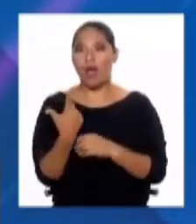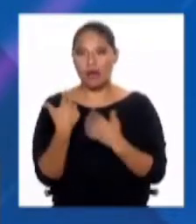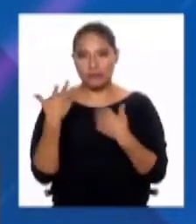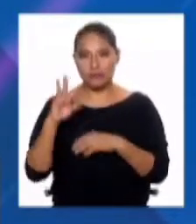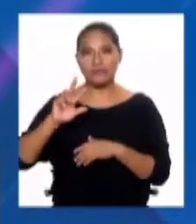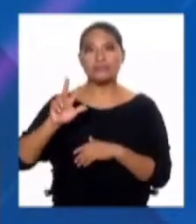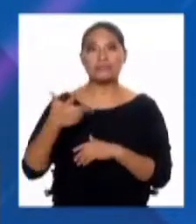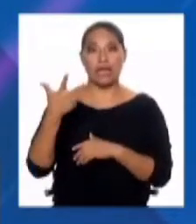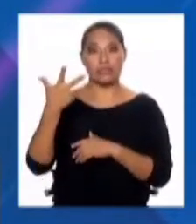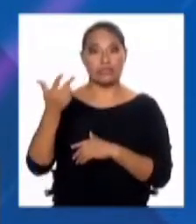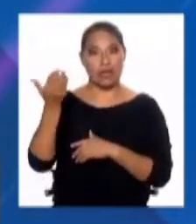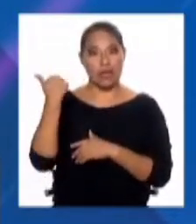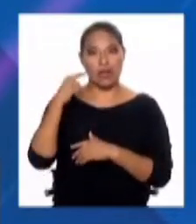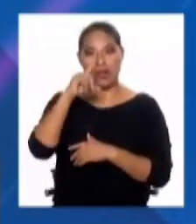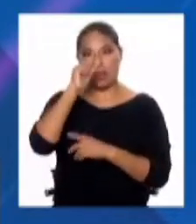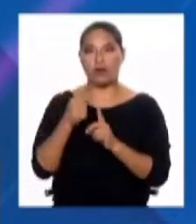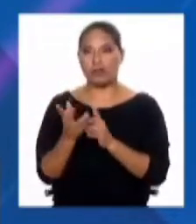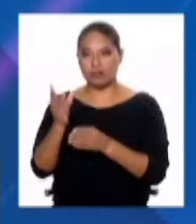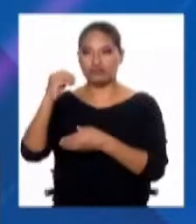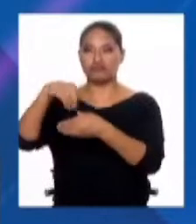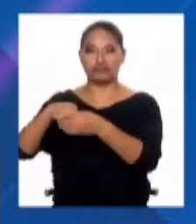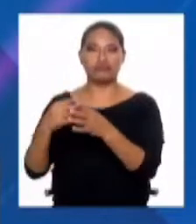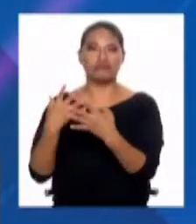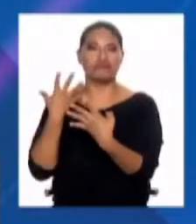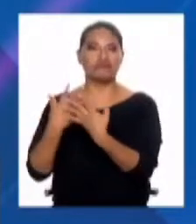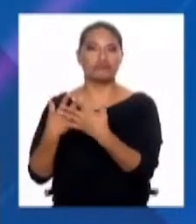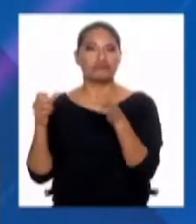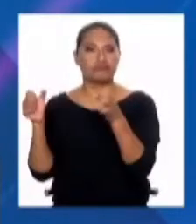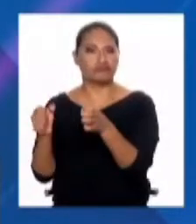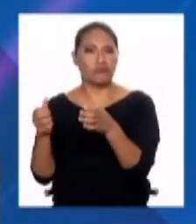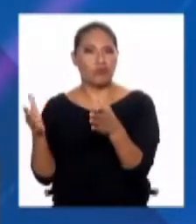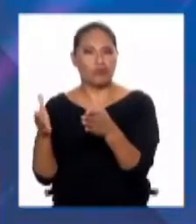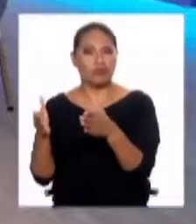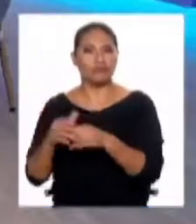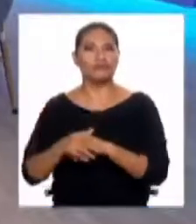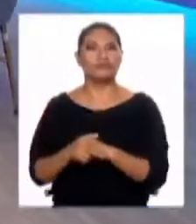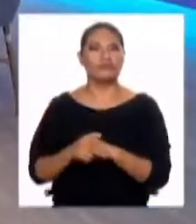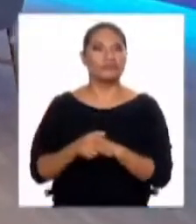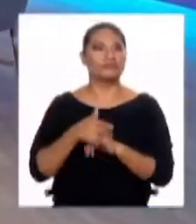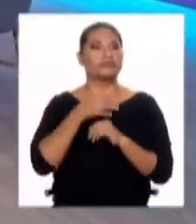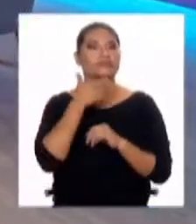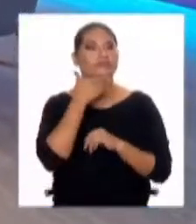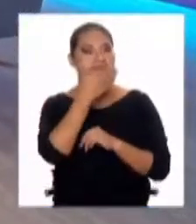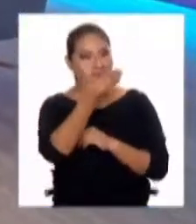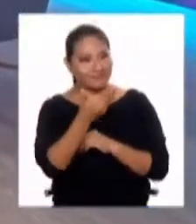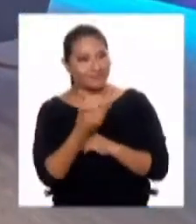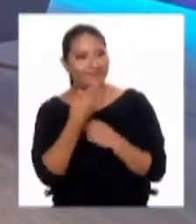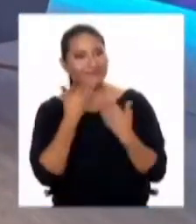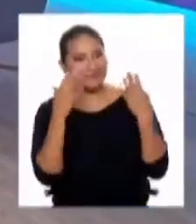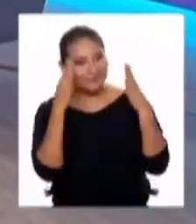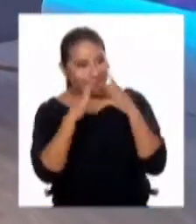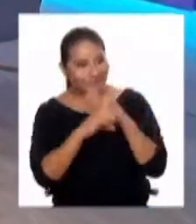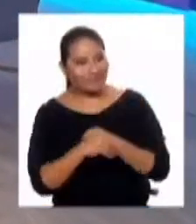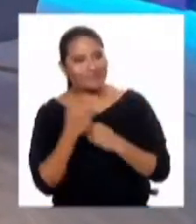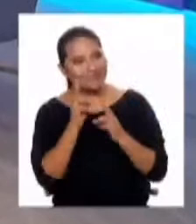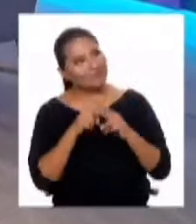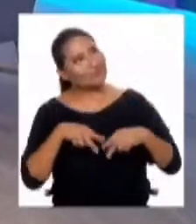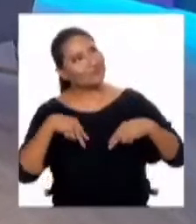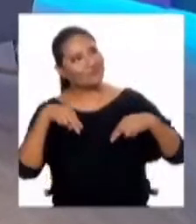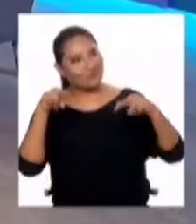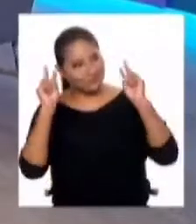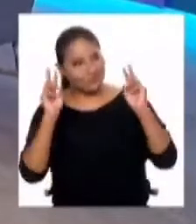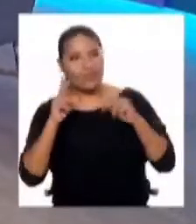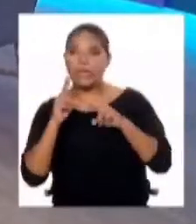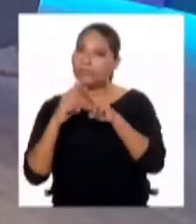tercer exmandatario en prisión. Buenas noches, señor Thaís. Muchas gracias por la invitación. Viéndolo después de mucho tiempo.